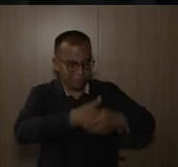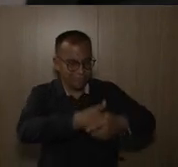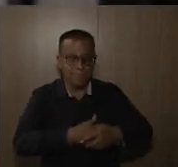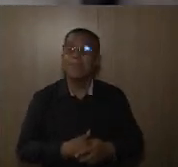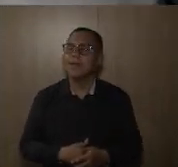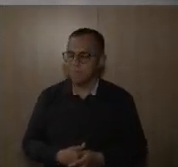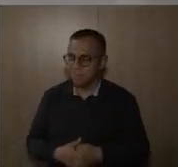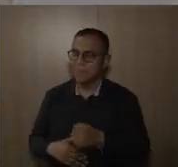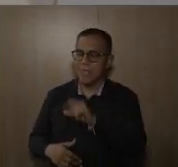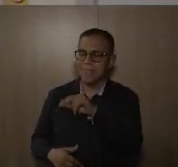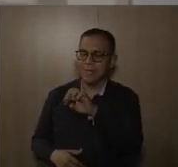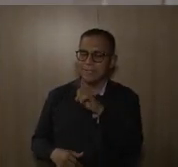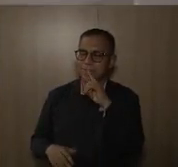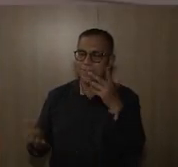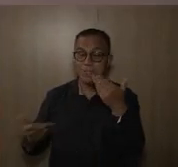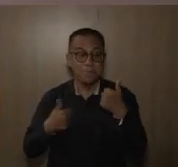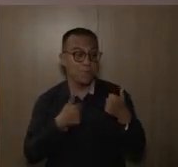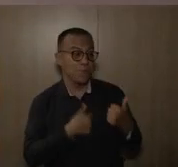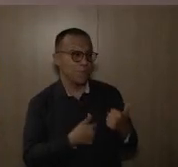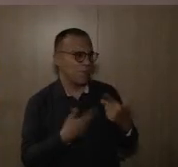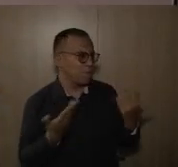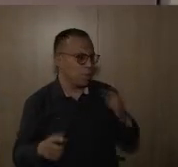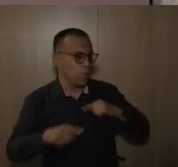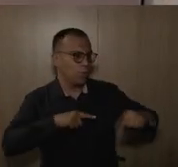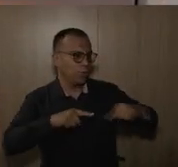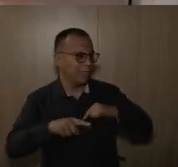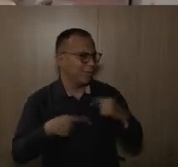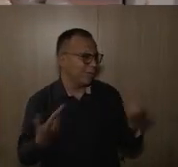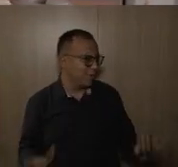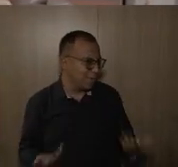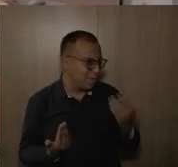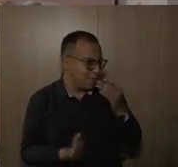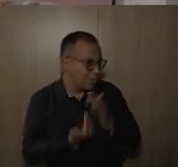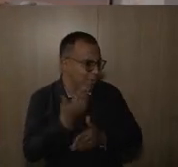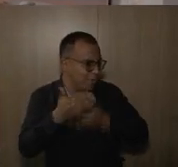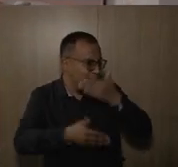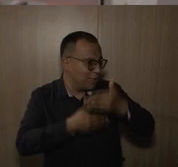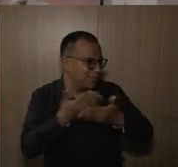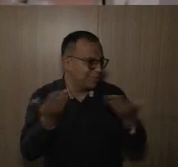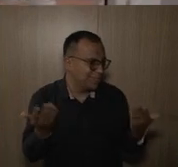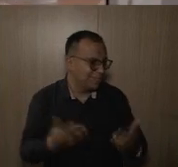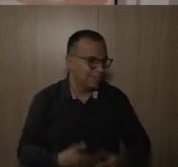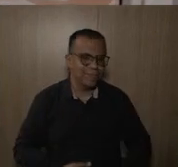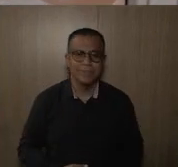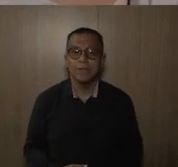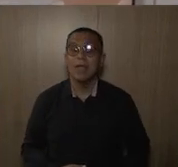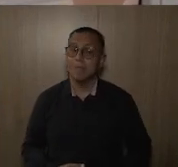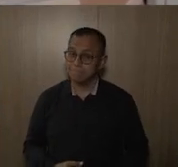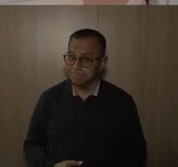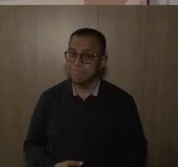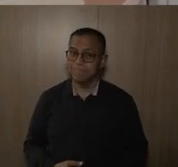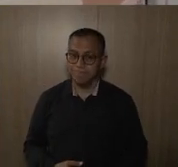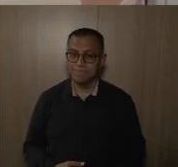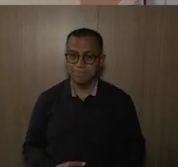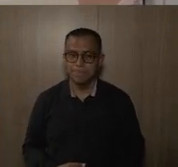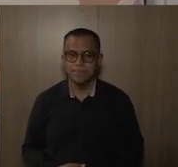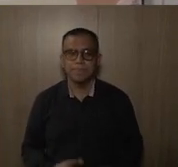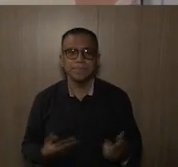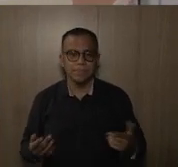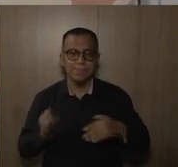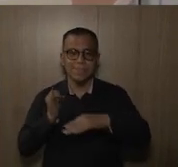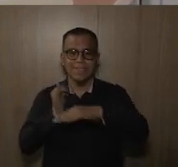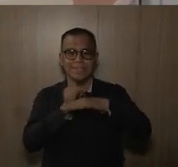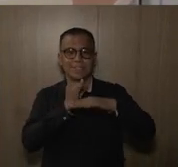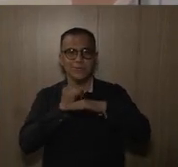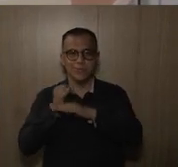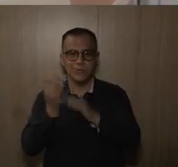¿qué tal? ¿Cómo está? Muy bien. Coordinador, ¿cómo es ese asunto, ese rol, en qué consiste? Bueno, cuando las instituciones de